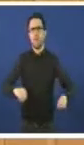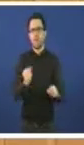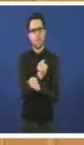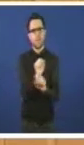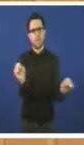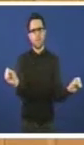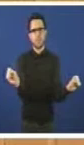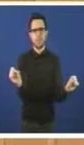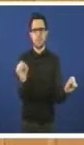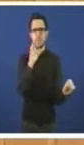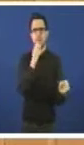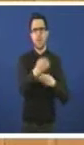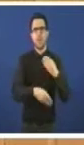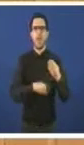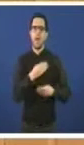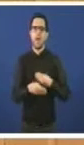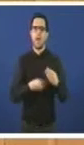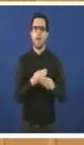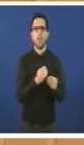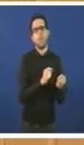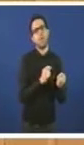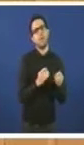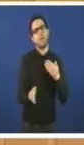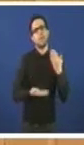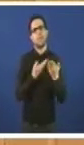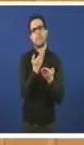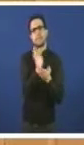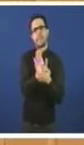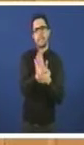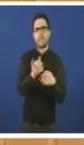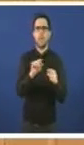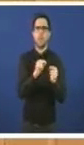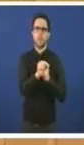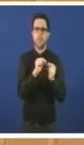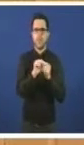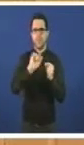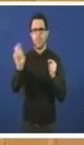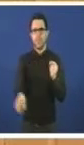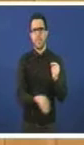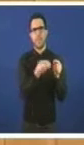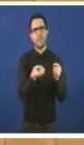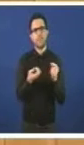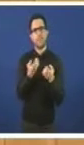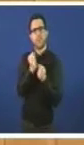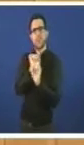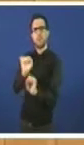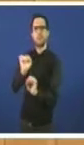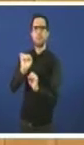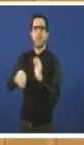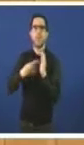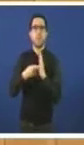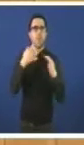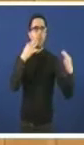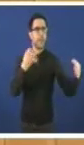es una apariencia colateral de medidas que pretenden implantar pedir a aplicación de ley pero en realidad lo que estás haciendo